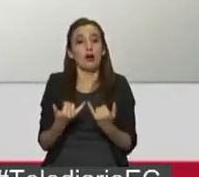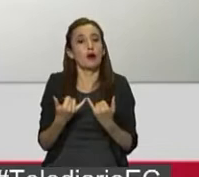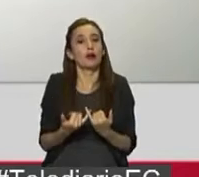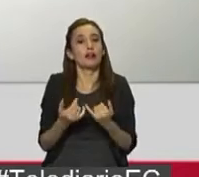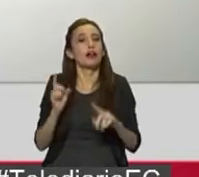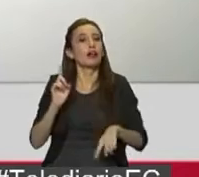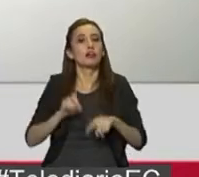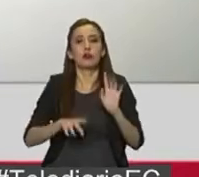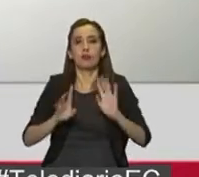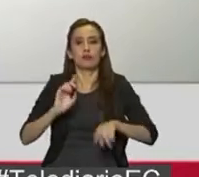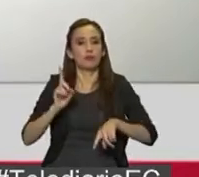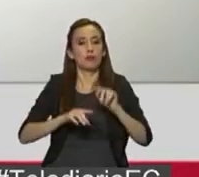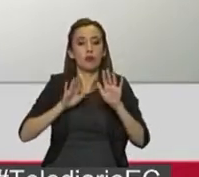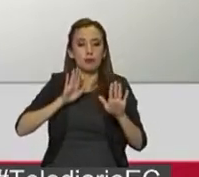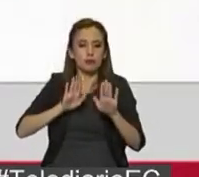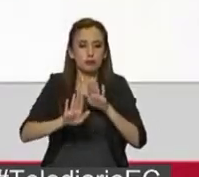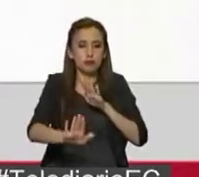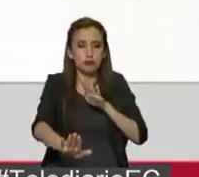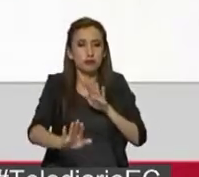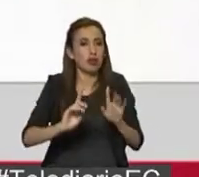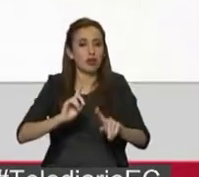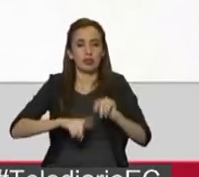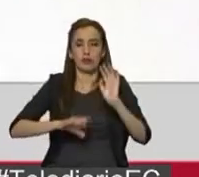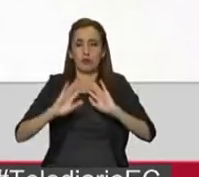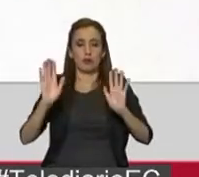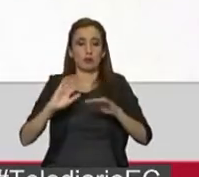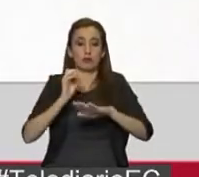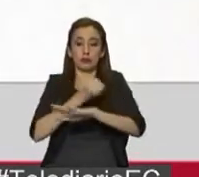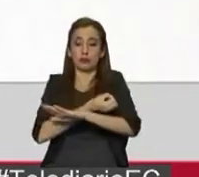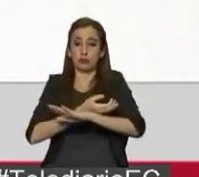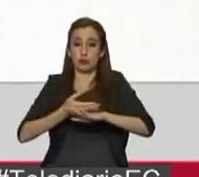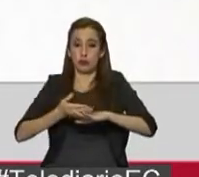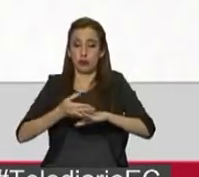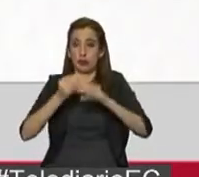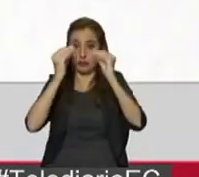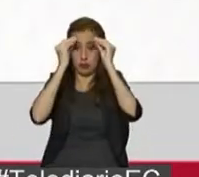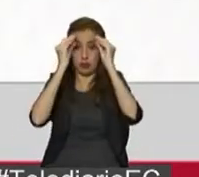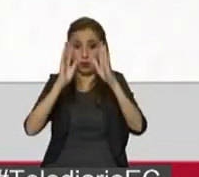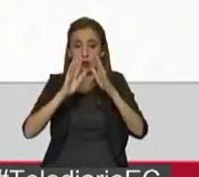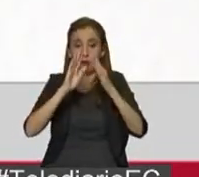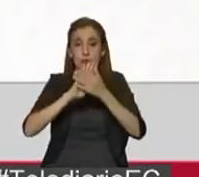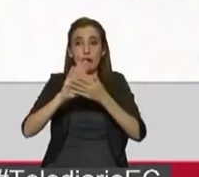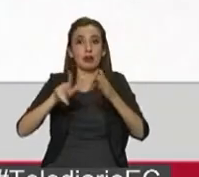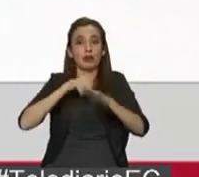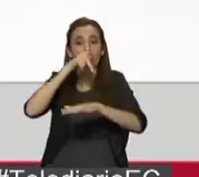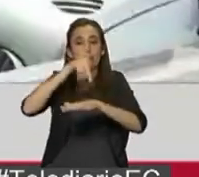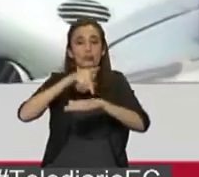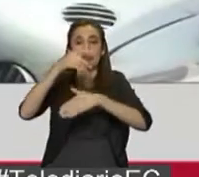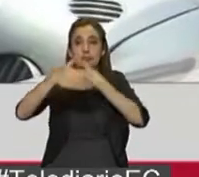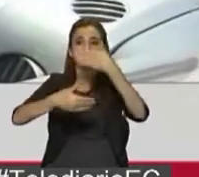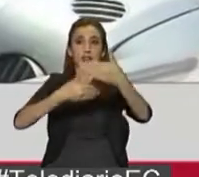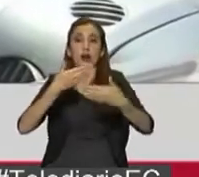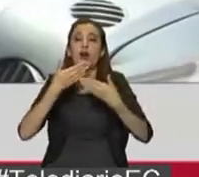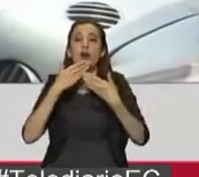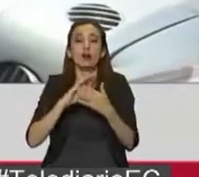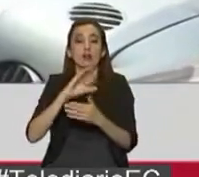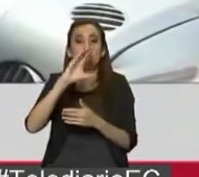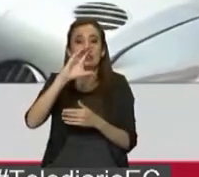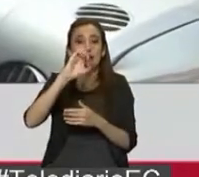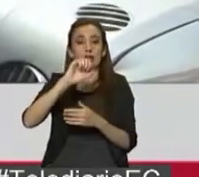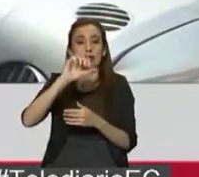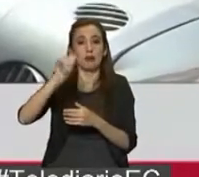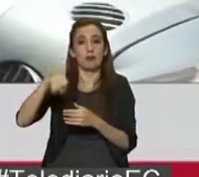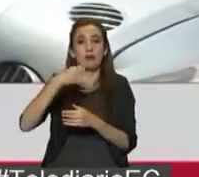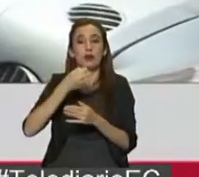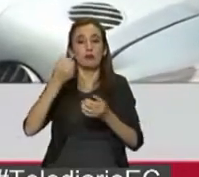no hace falta acelerarle. Las recomendaciones son emitidas por Pablo Zurita de GAC Motor Ecuador, quien además considera necesario